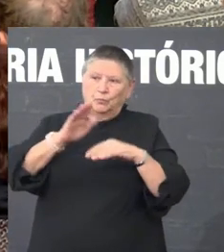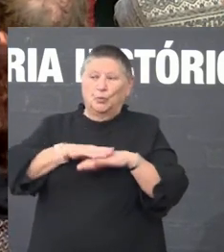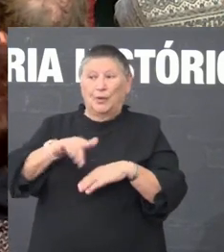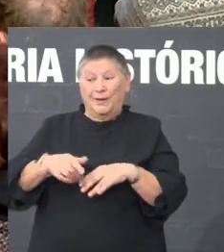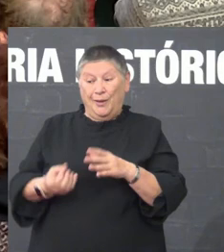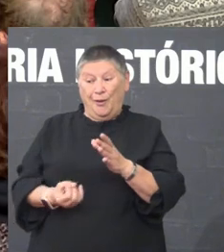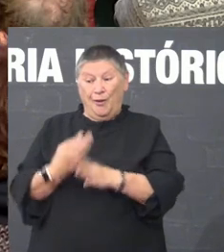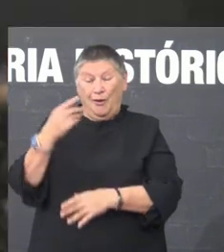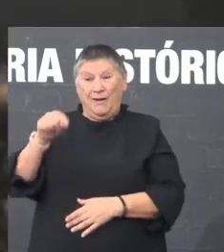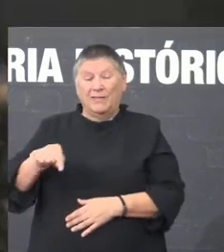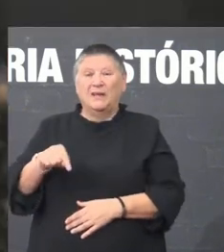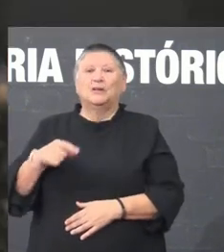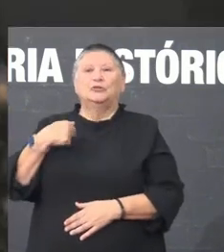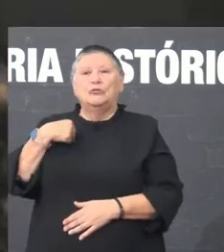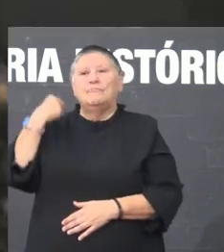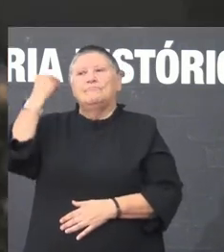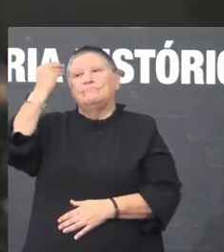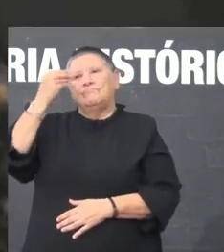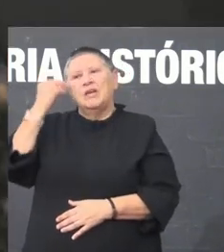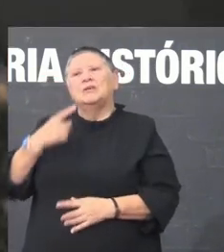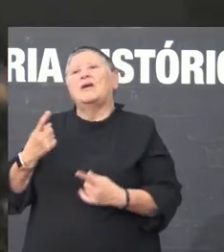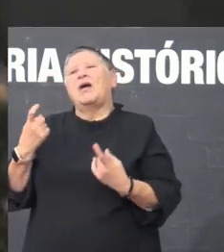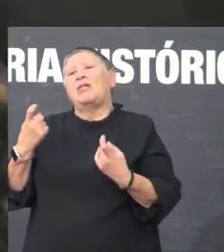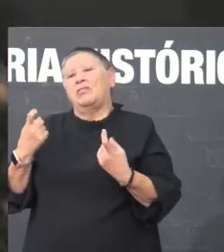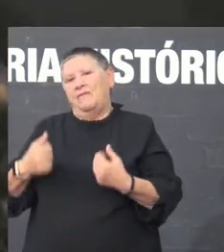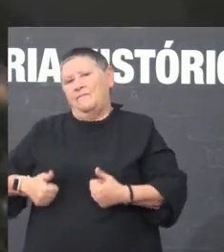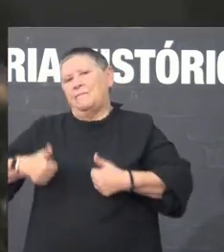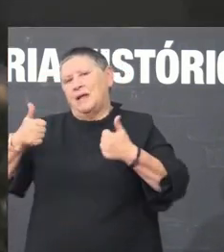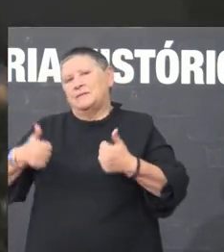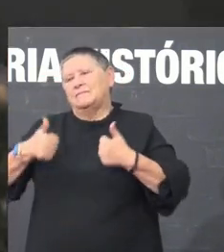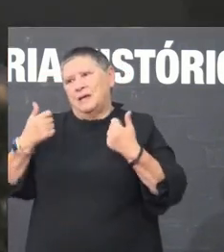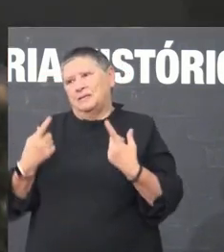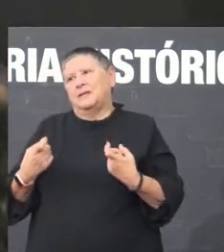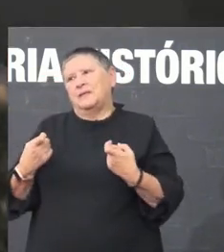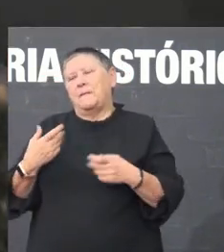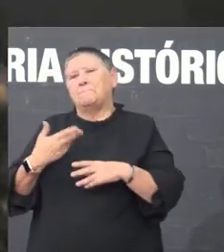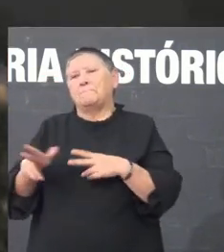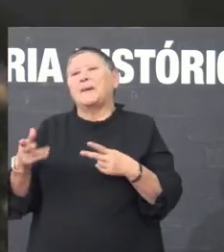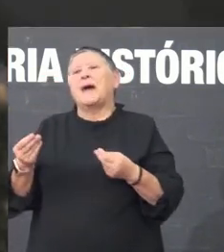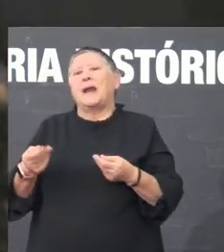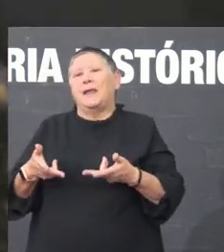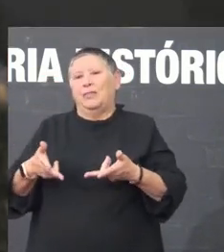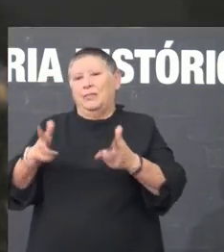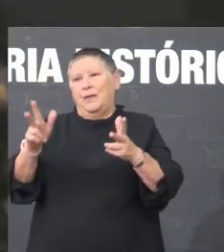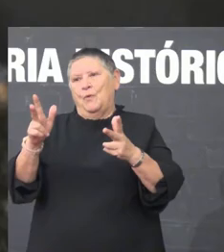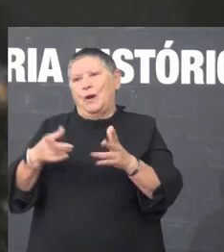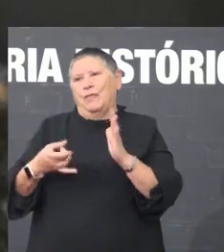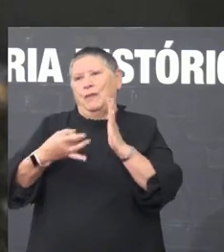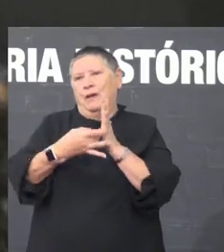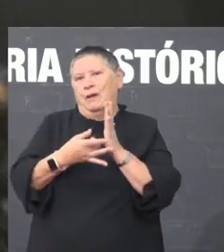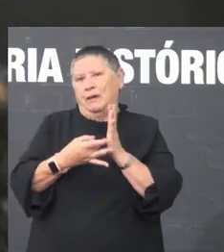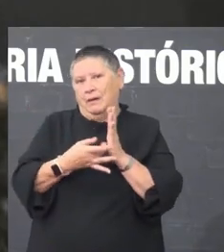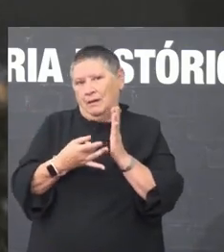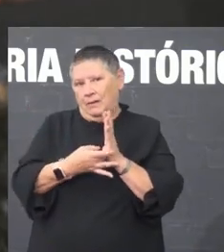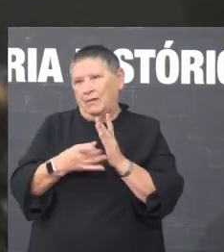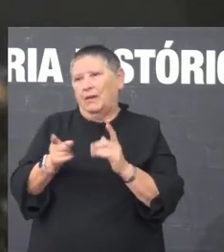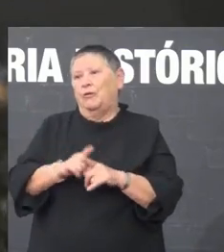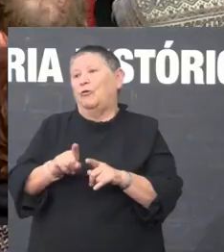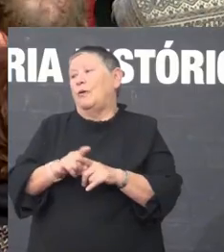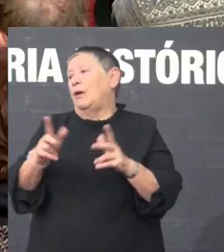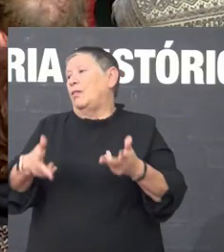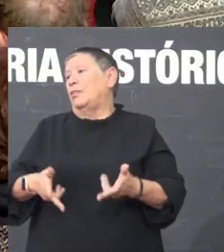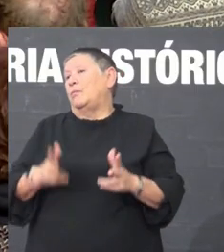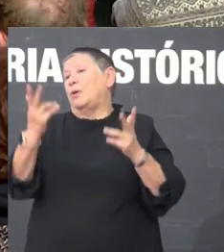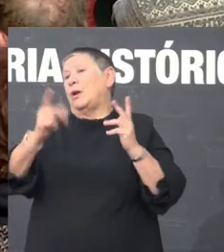como estas son do máis necesario para a democracia e para ter unha democracia de calidade e non unha democracia low